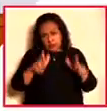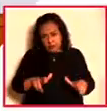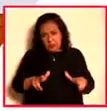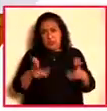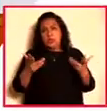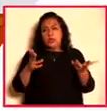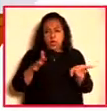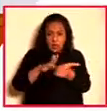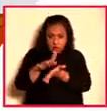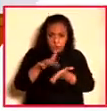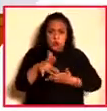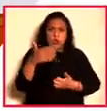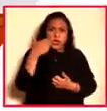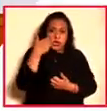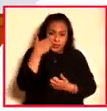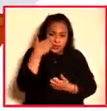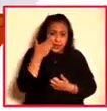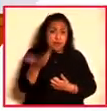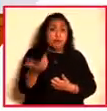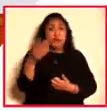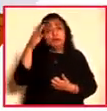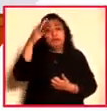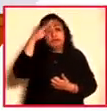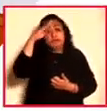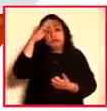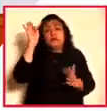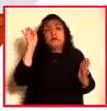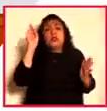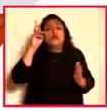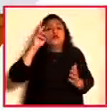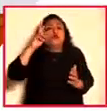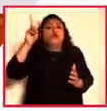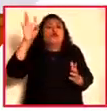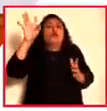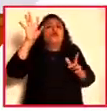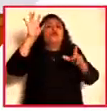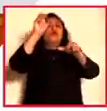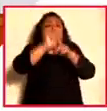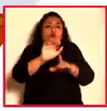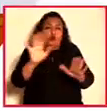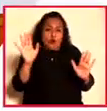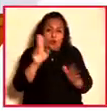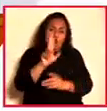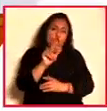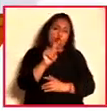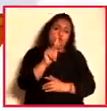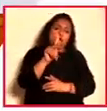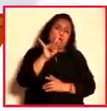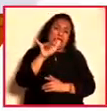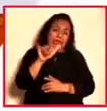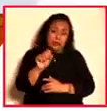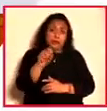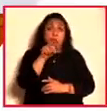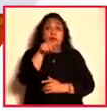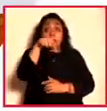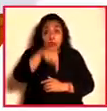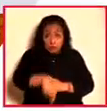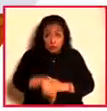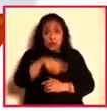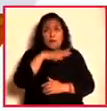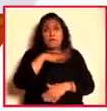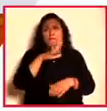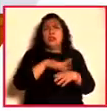apoyar, pues pensamos que son unas utópicas, ¿no? Aquí puedes encontrar más de